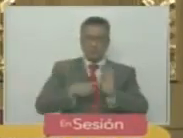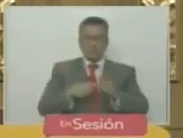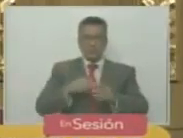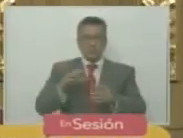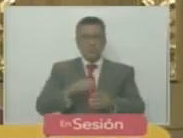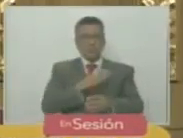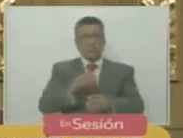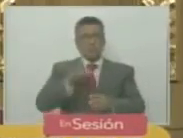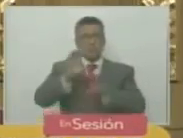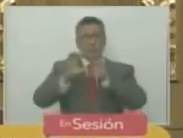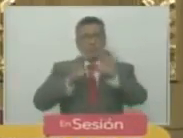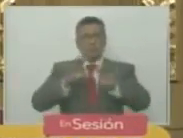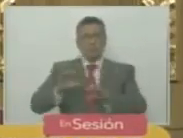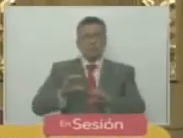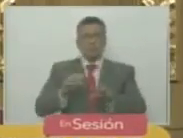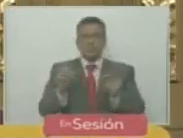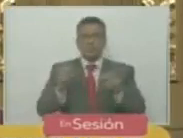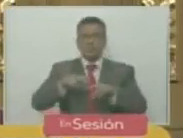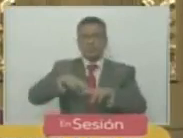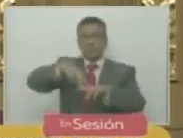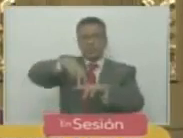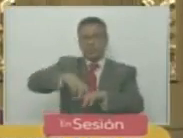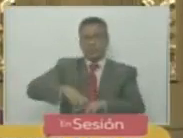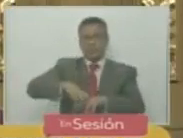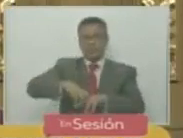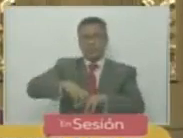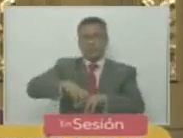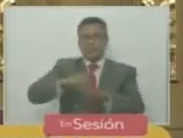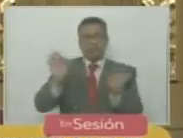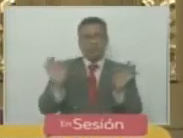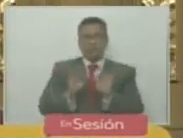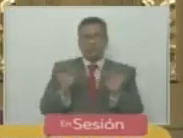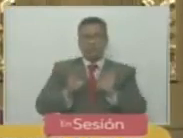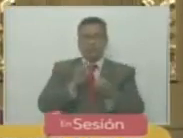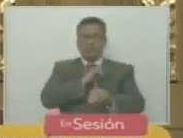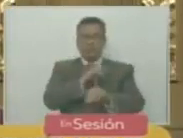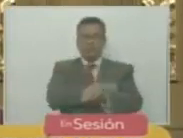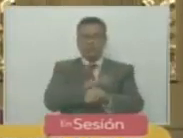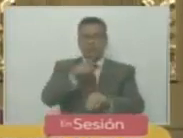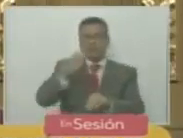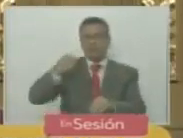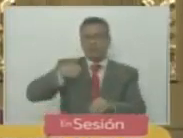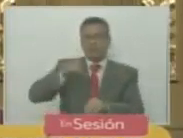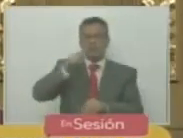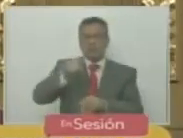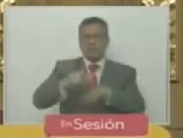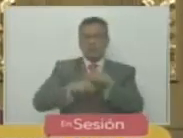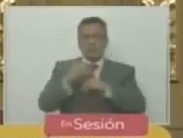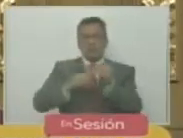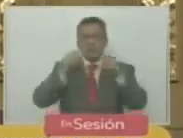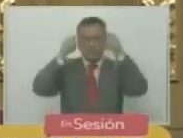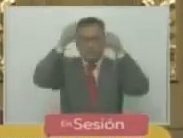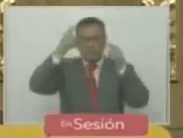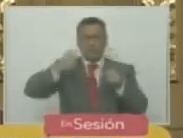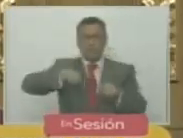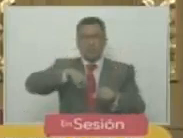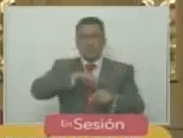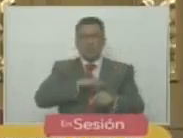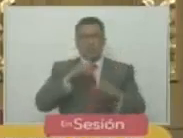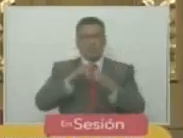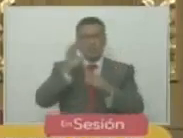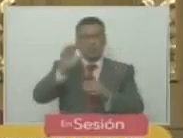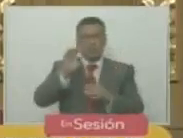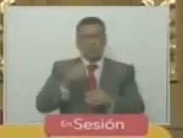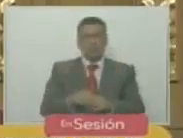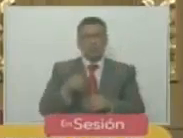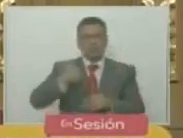concierto de las naciones, sin arrodillársele a ningún imperio, por muy fuerte que este fuera. Eso hizo Chávez con nosotros, con nuestra patria, con